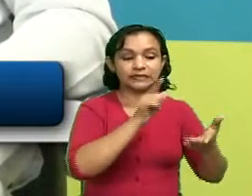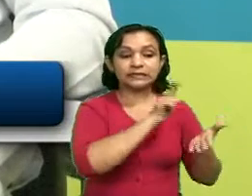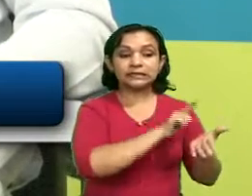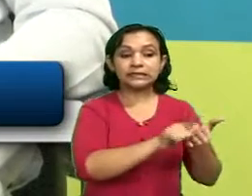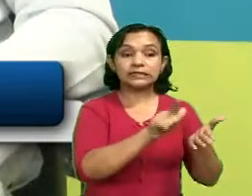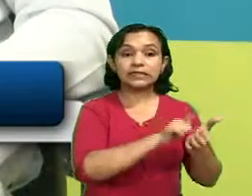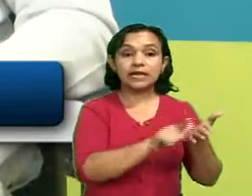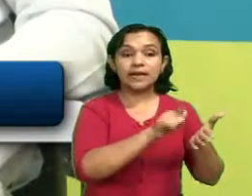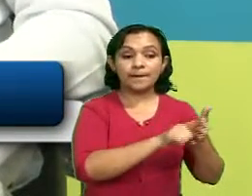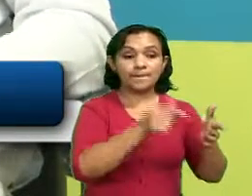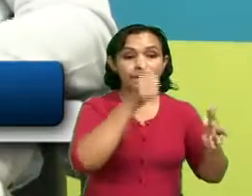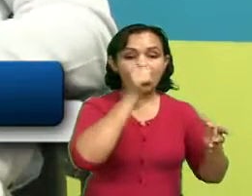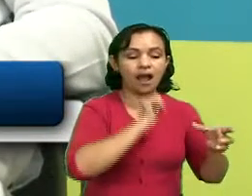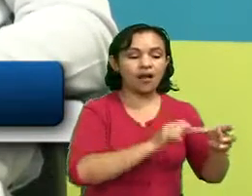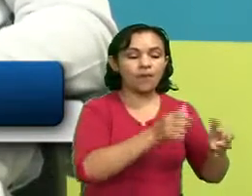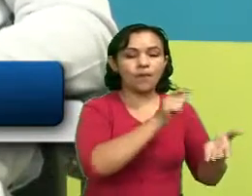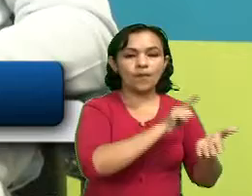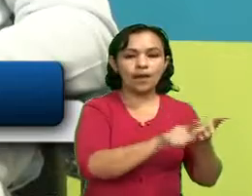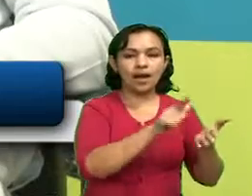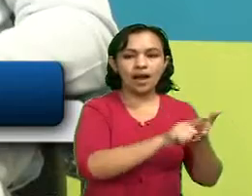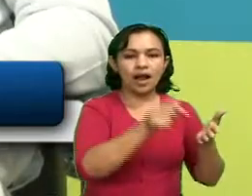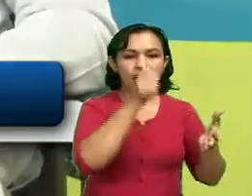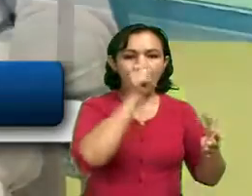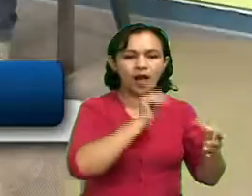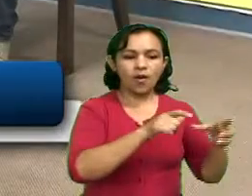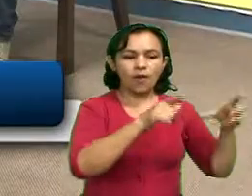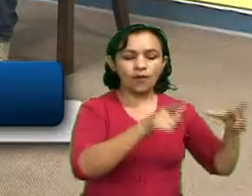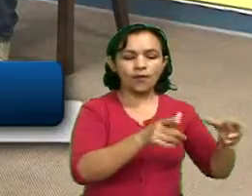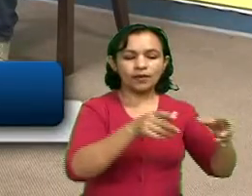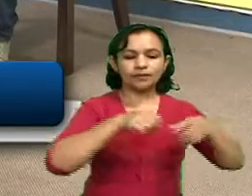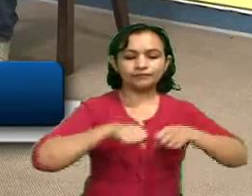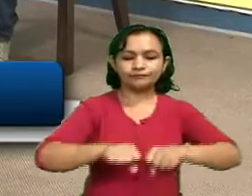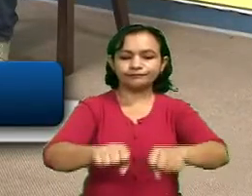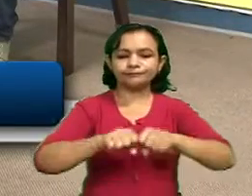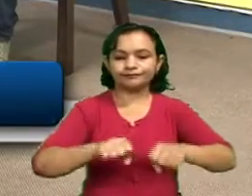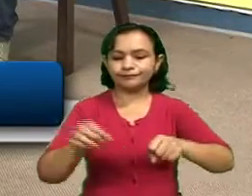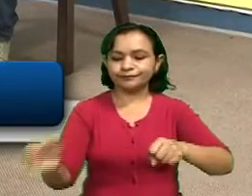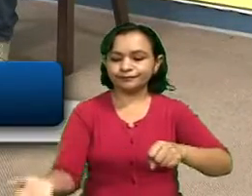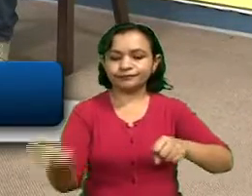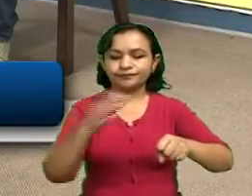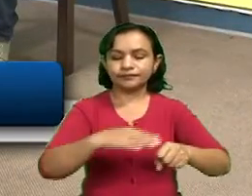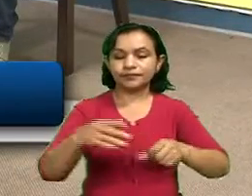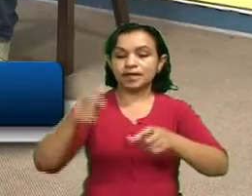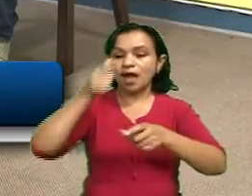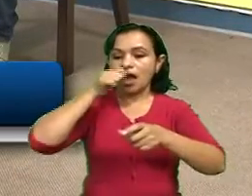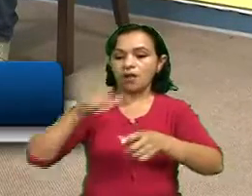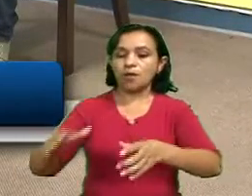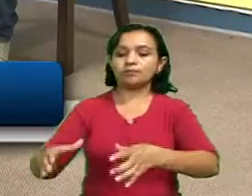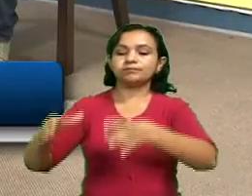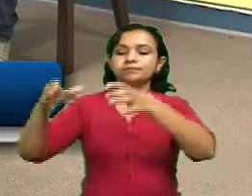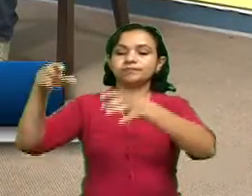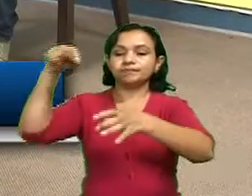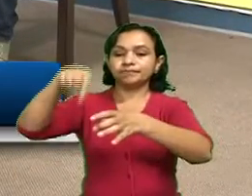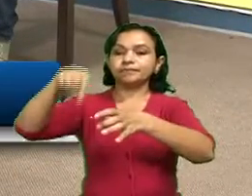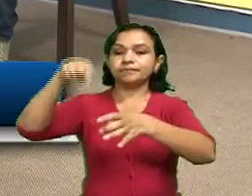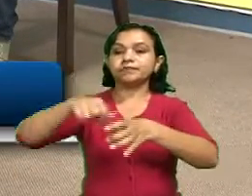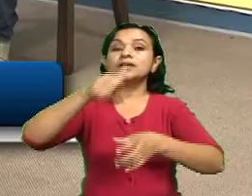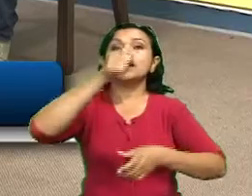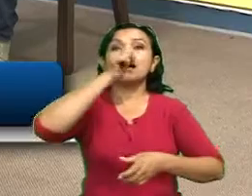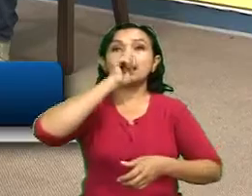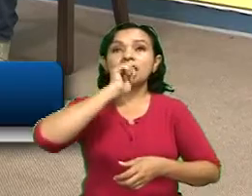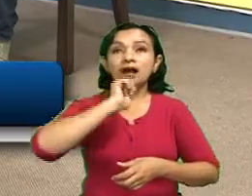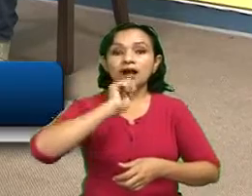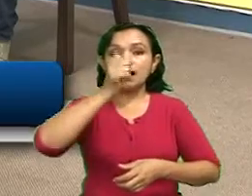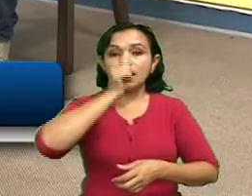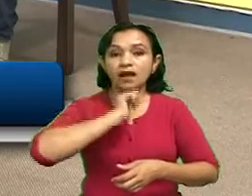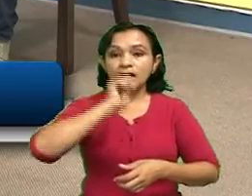limpia. Limpia, correcto. El agua limpia. Entonces, el agua de lavandero. El agua de lavandero, el agua donde almacenamos agua, el agua donde con